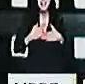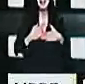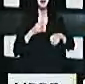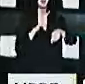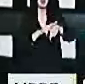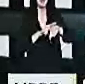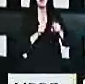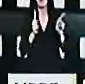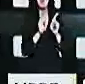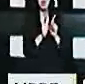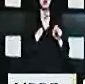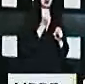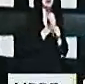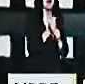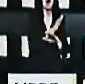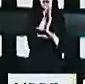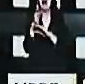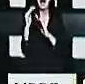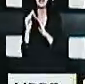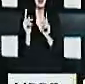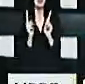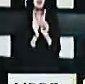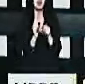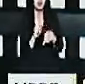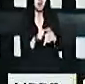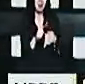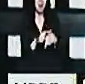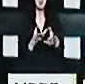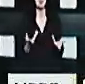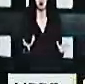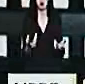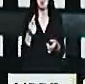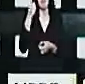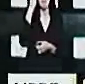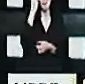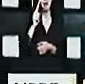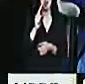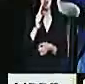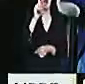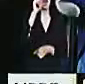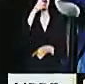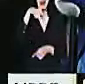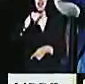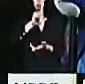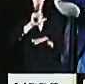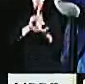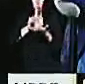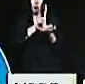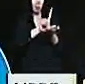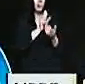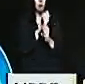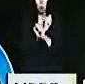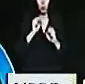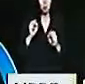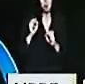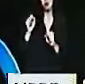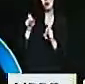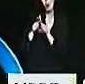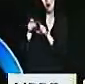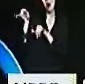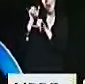lugar, etcétera. Pero en aquellos lugares donde nosotros no seamos capaces de atraer el talento para aquellas cosas, como